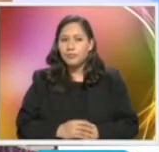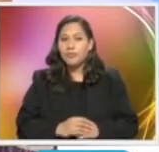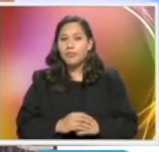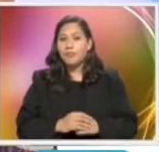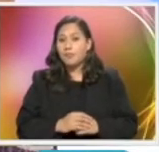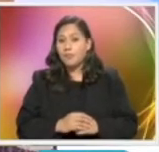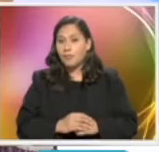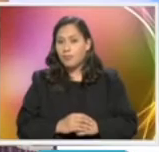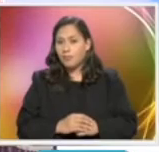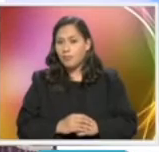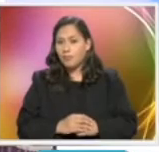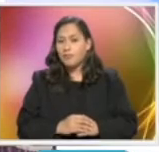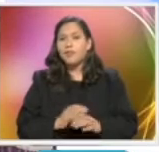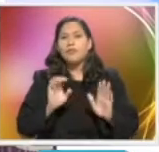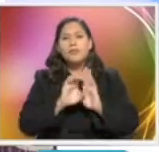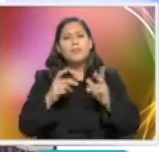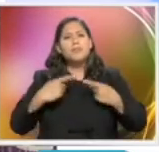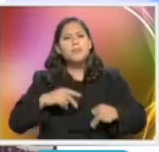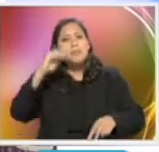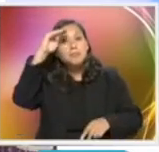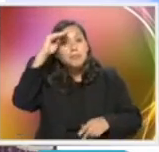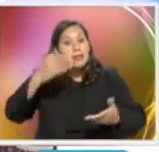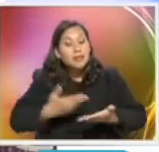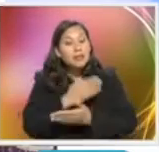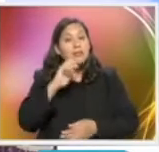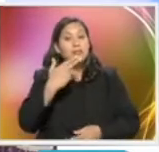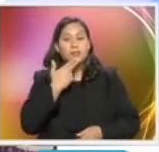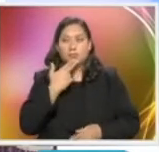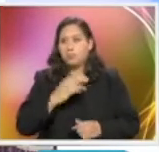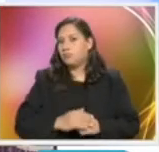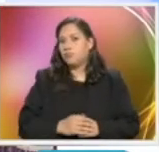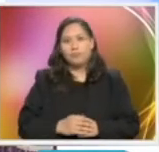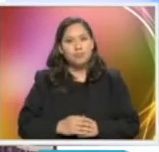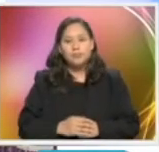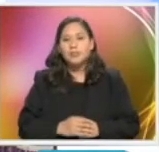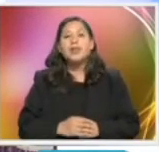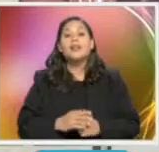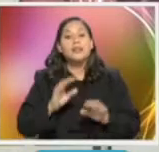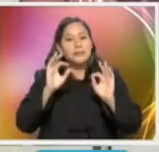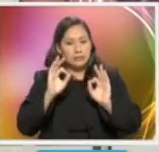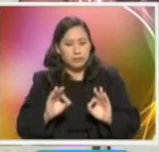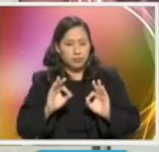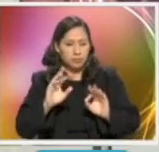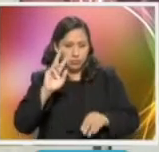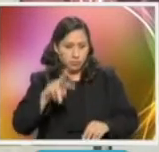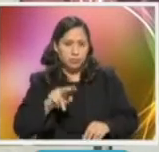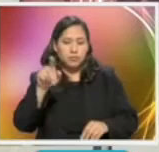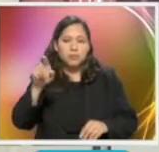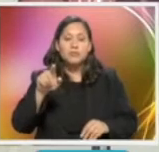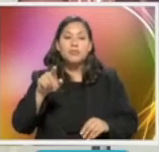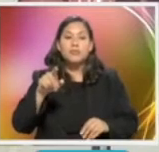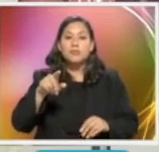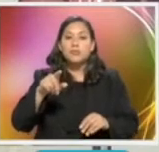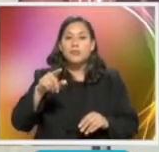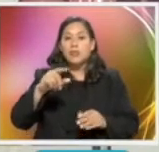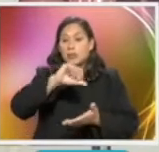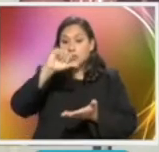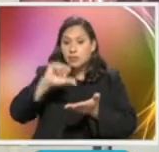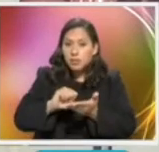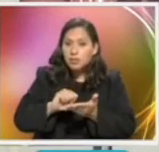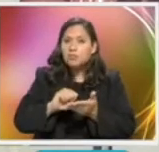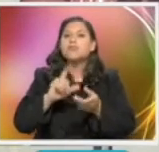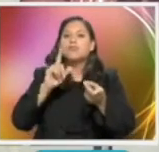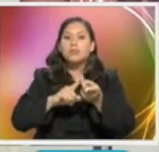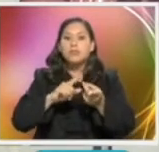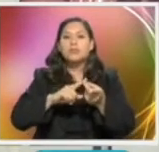que piensa que es de Chihuahua y no es originario de allá. Mira, lo que pasa es que originalmente uno de sus centros de operaciones